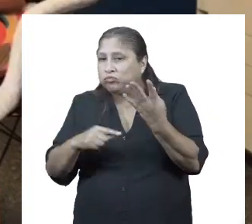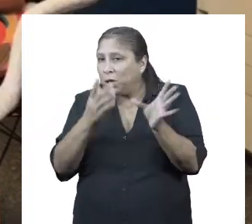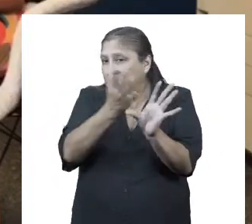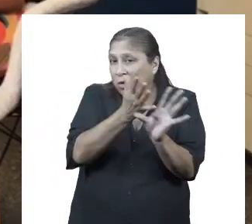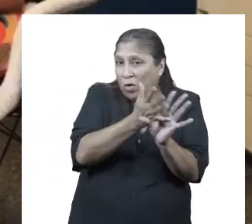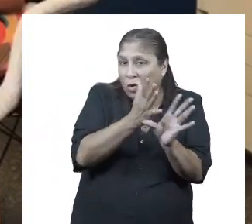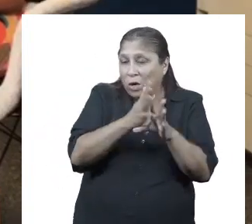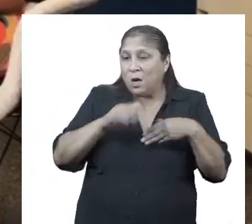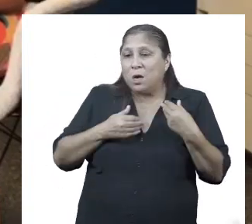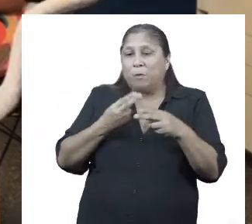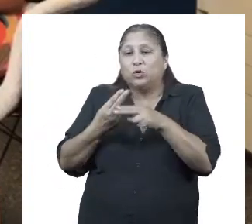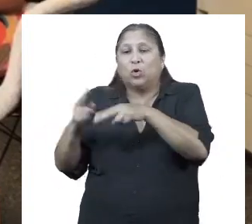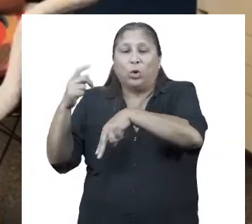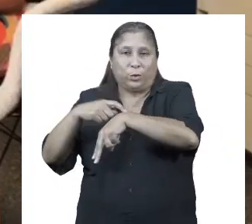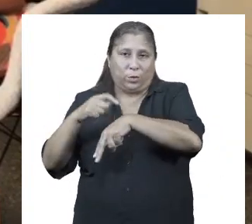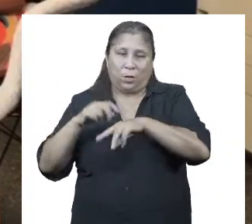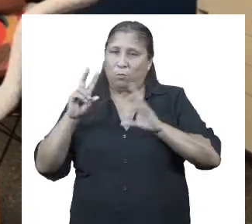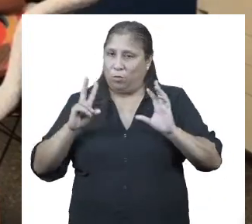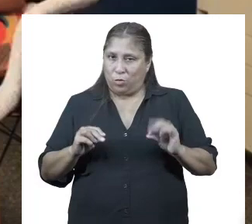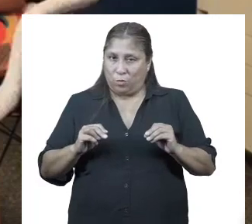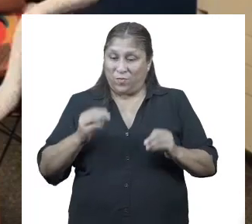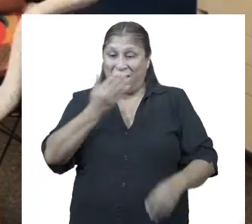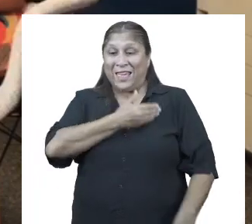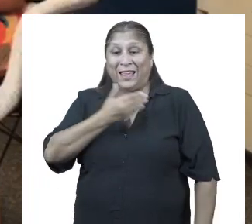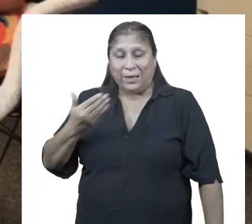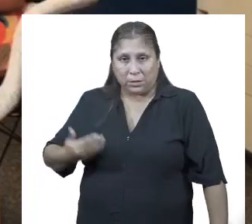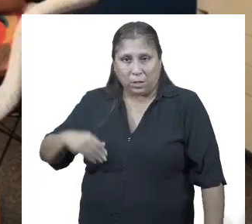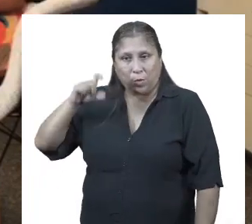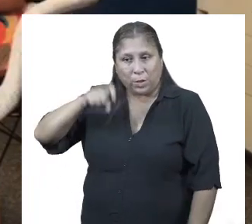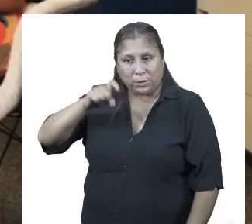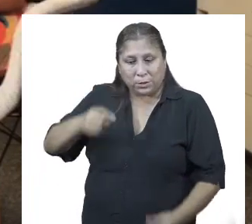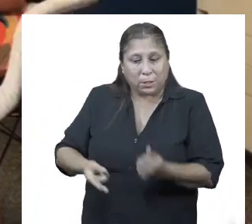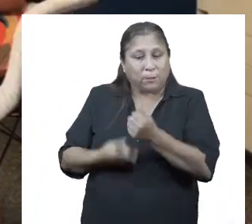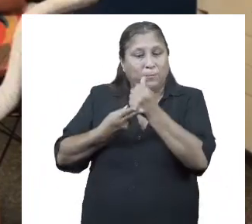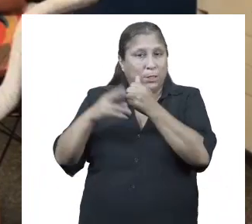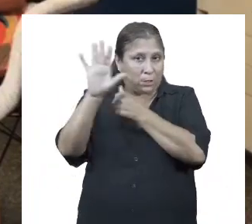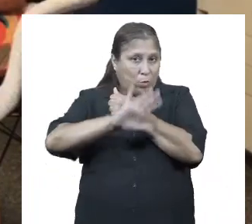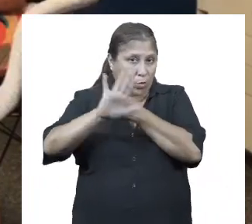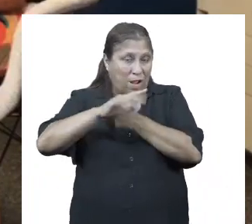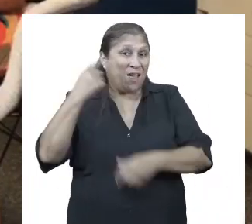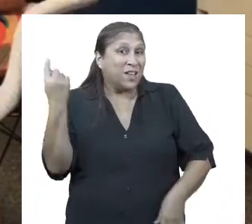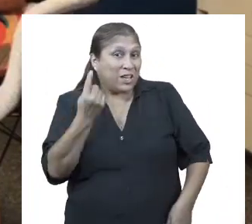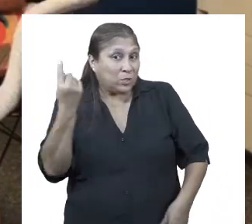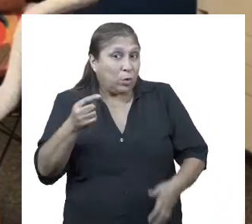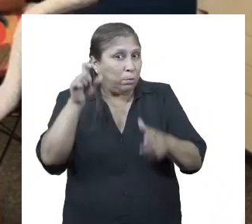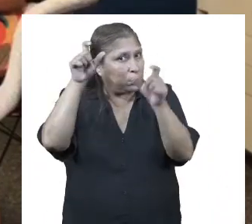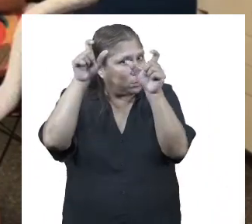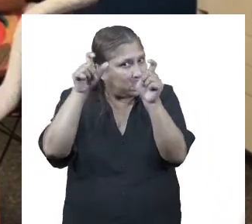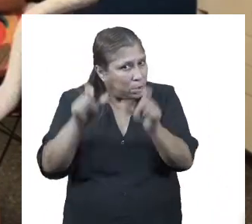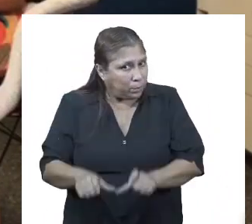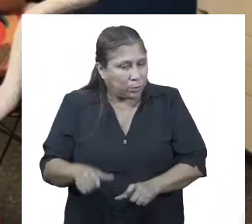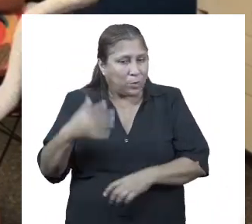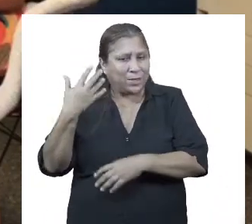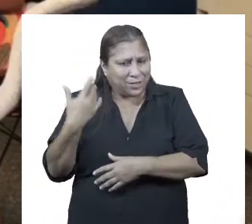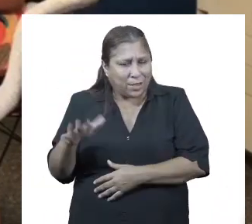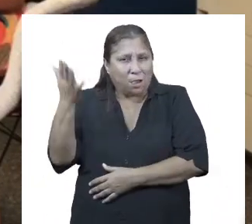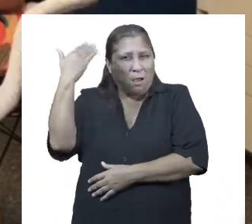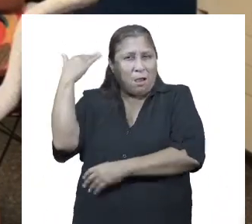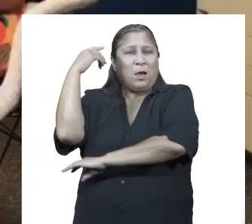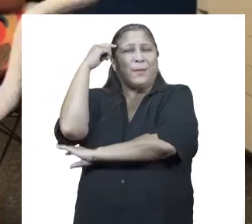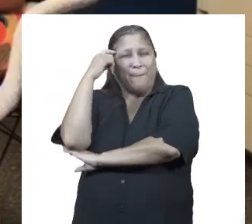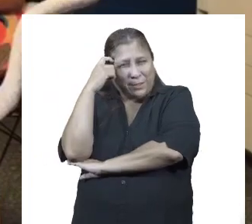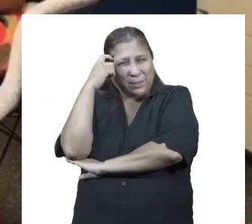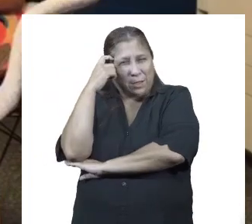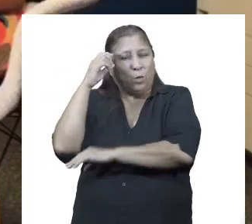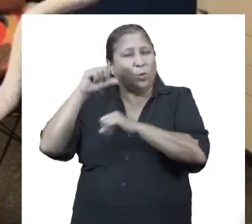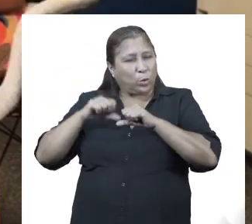psicológicas que pueden ser transitorias? No, el Estado tiene que garantizar que solamente aquellas personas que hayan razonado de una